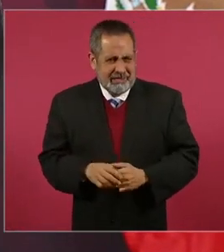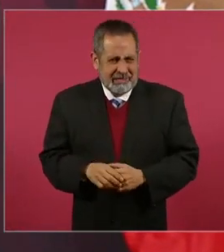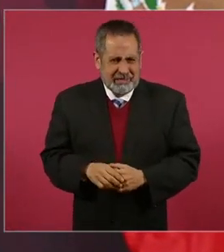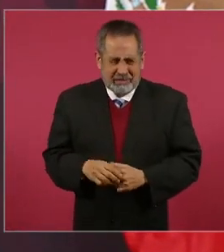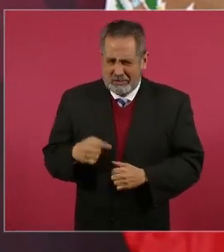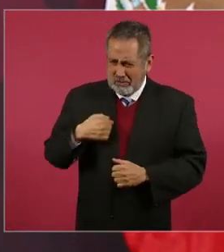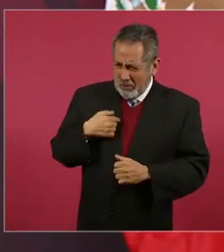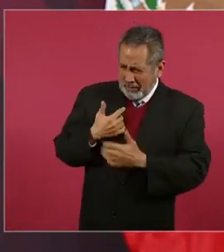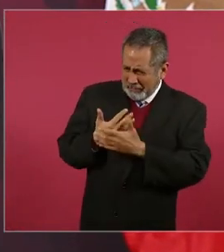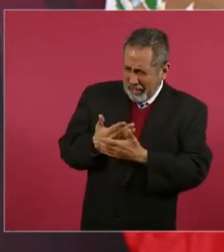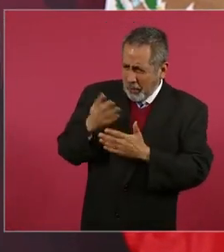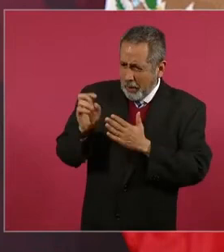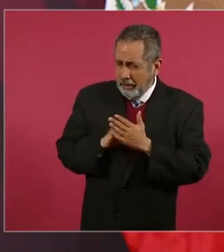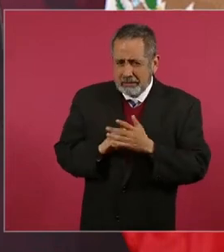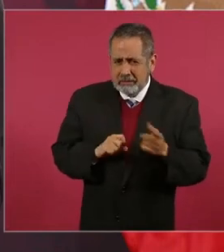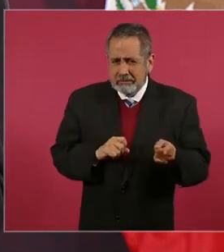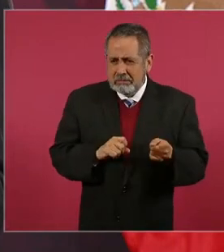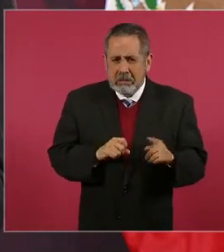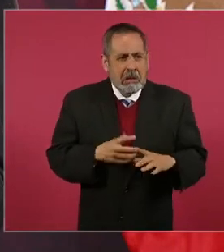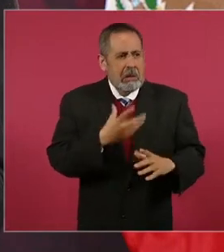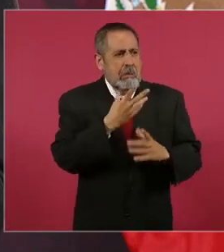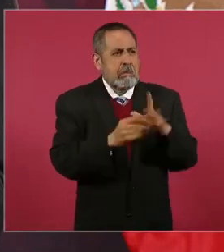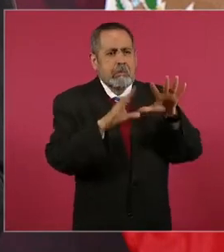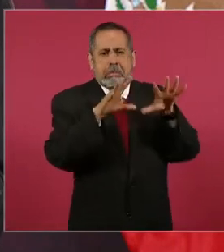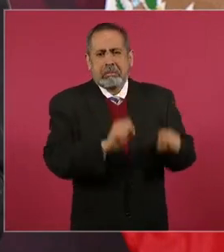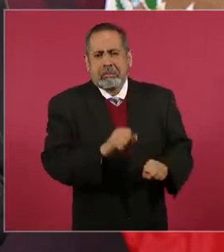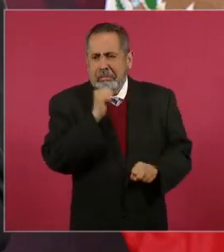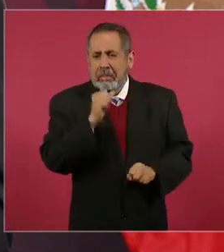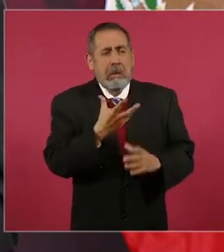En nueve meses no detenemos a nadie.